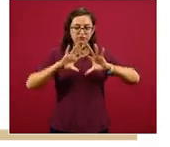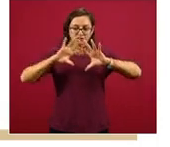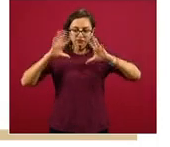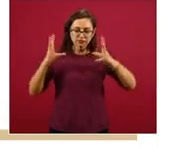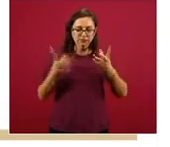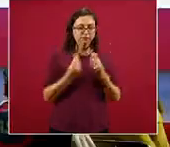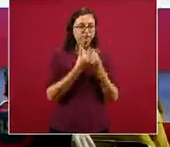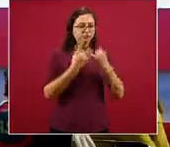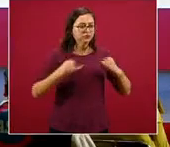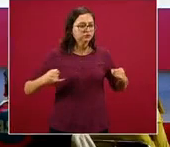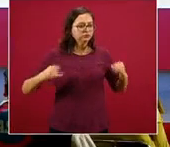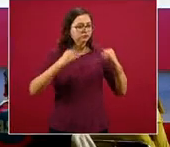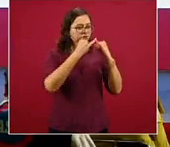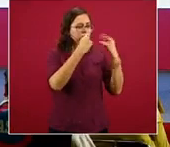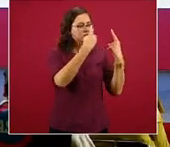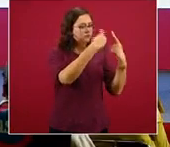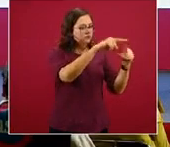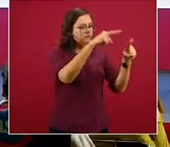intersecretarial,